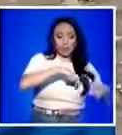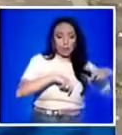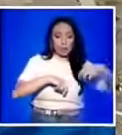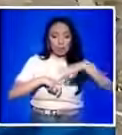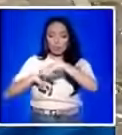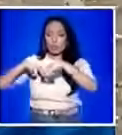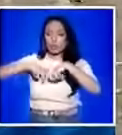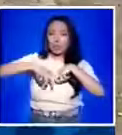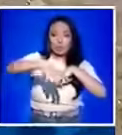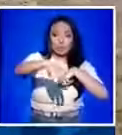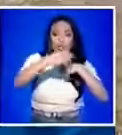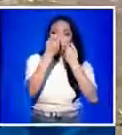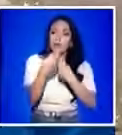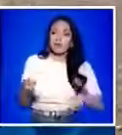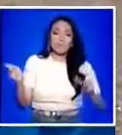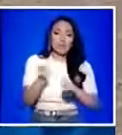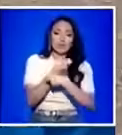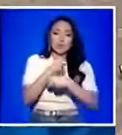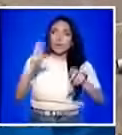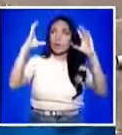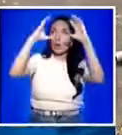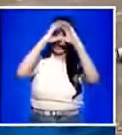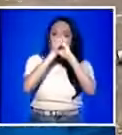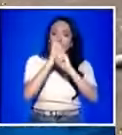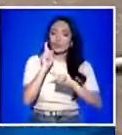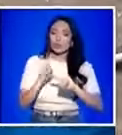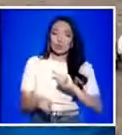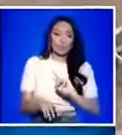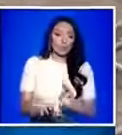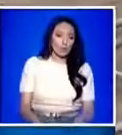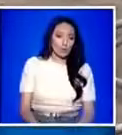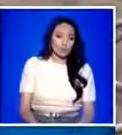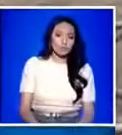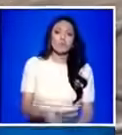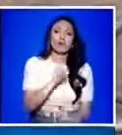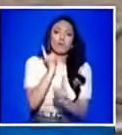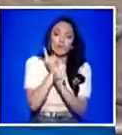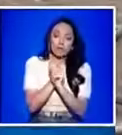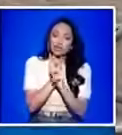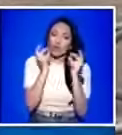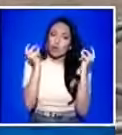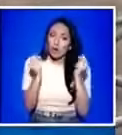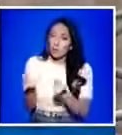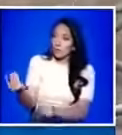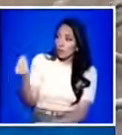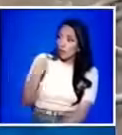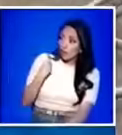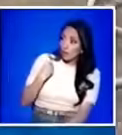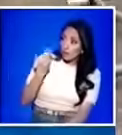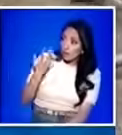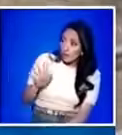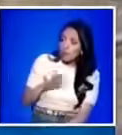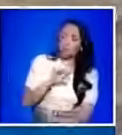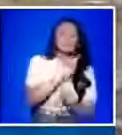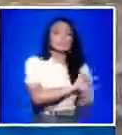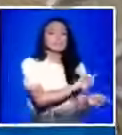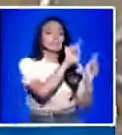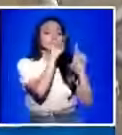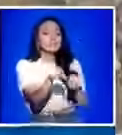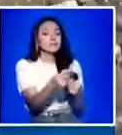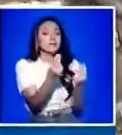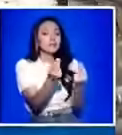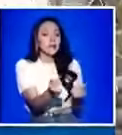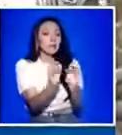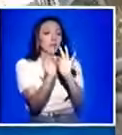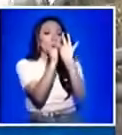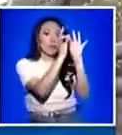en oscuras es definitivamente peligroso. Por eso es que inmediatamente el EMOB ha venido a restituir el